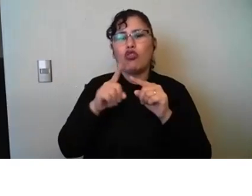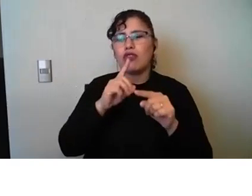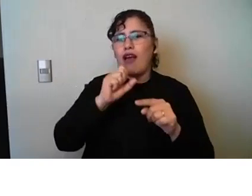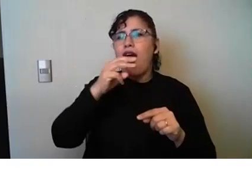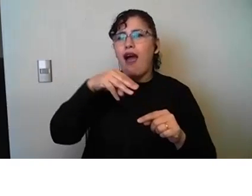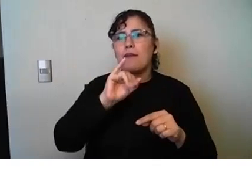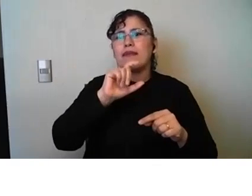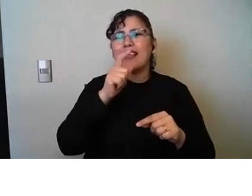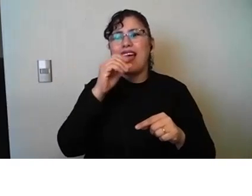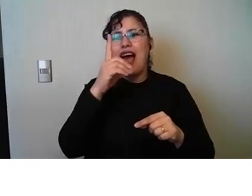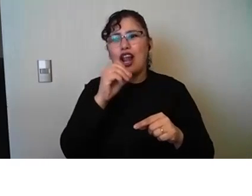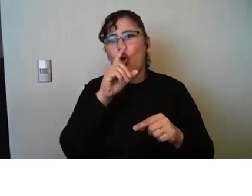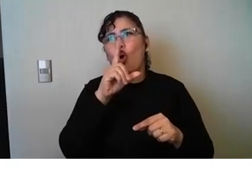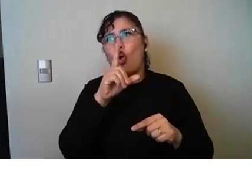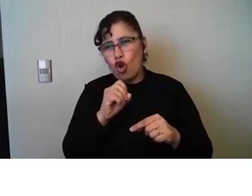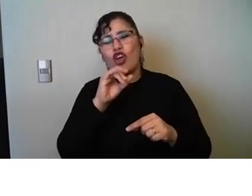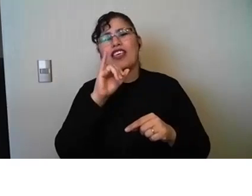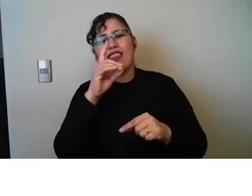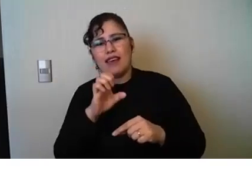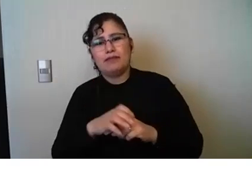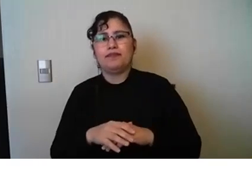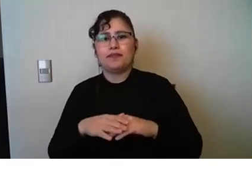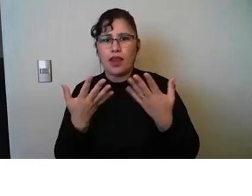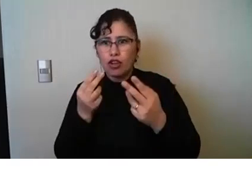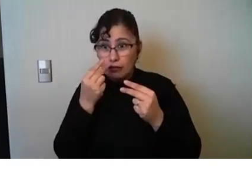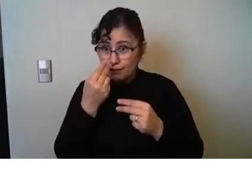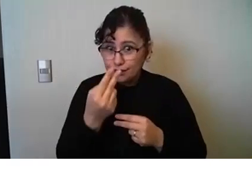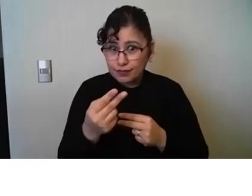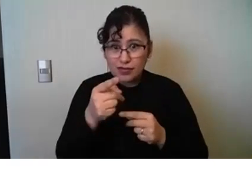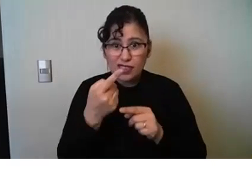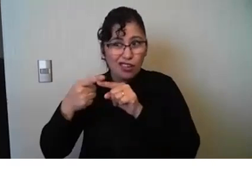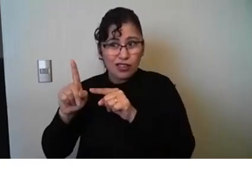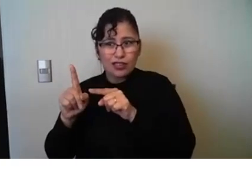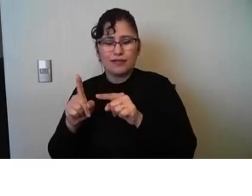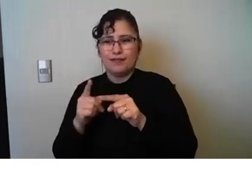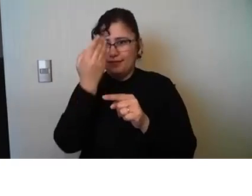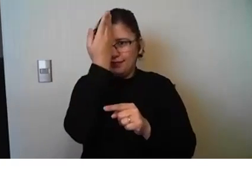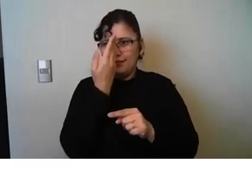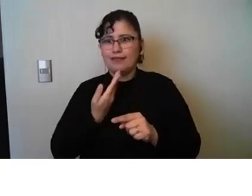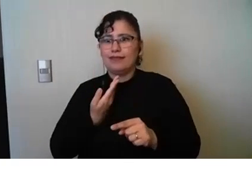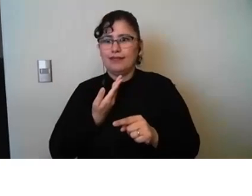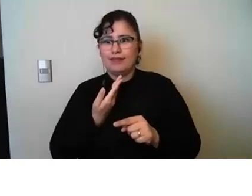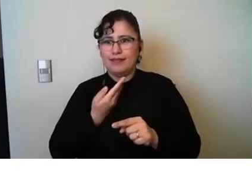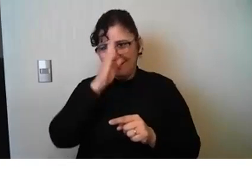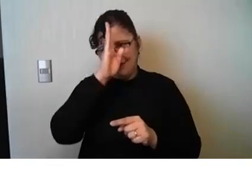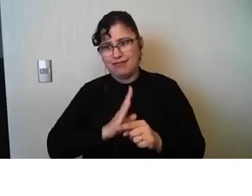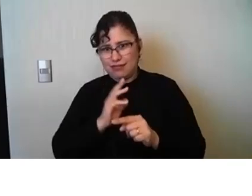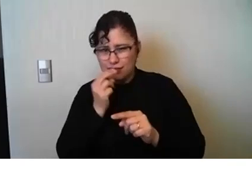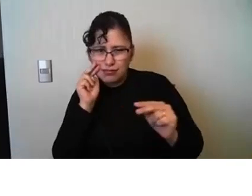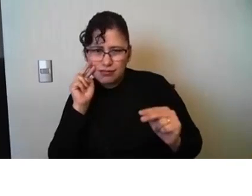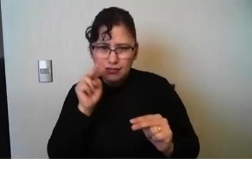Si nosotros lo observamos con una vista de la cara medial, desde el otro lado,